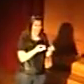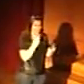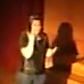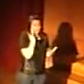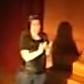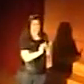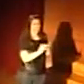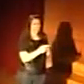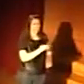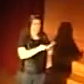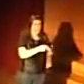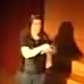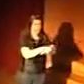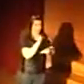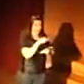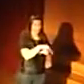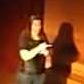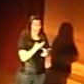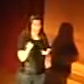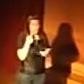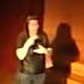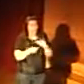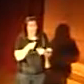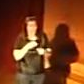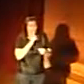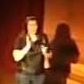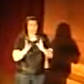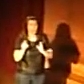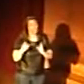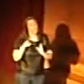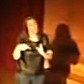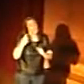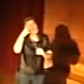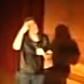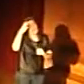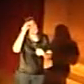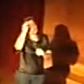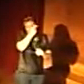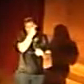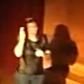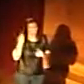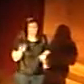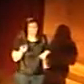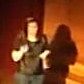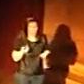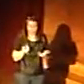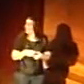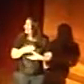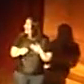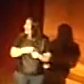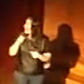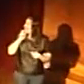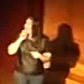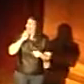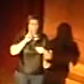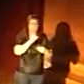tuviera una mayor atención una mayor consideración él lo ambienta en la época de los Reyes Católicos Y entonces pone aquí el escudo de Castilla